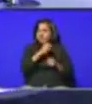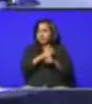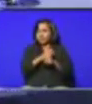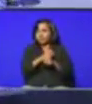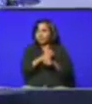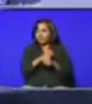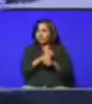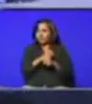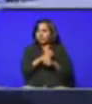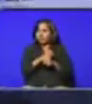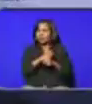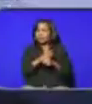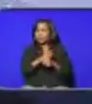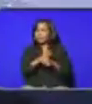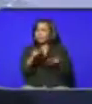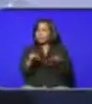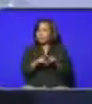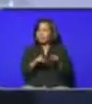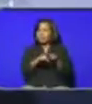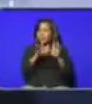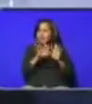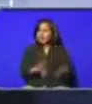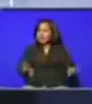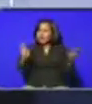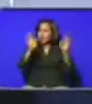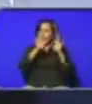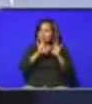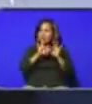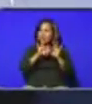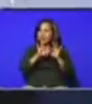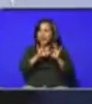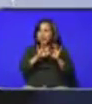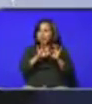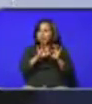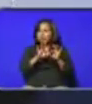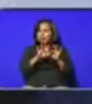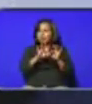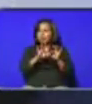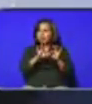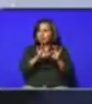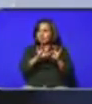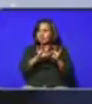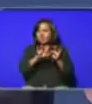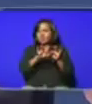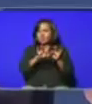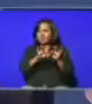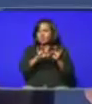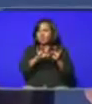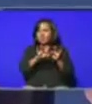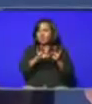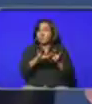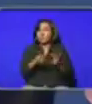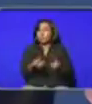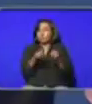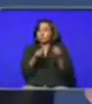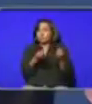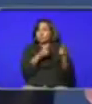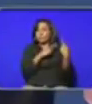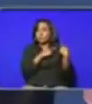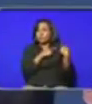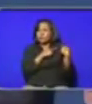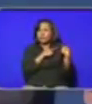es muy importante, porque cuando hablamos de la gran deserción estudiantil que hay, les cabe mucha responsabilidad a los docentes.